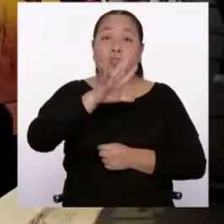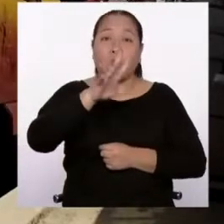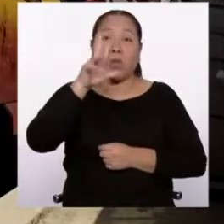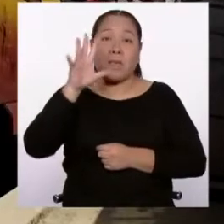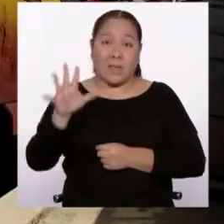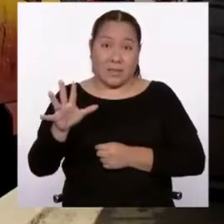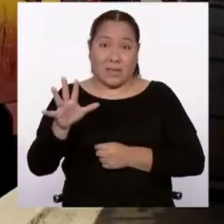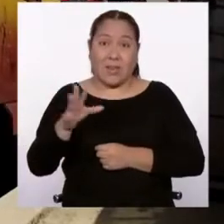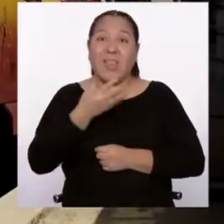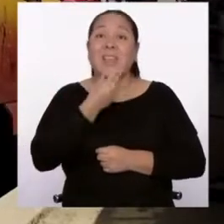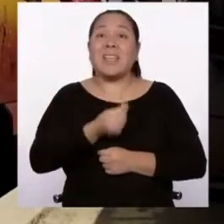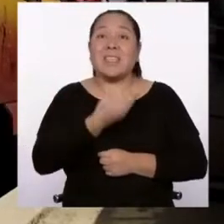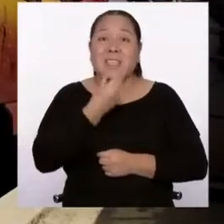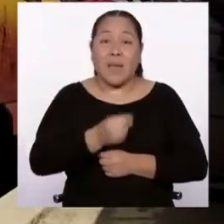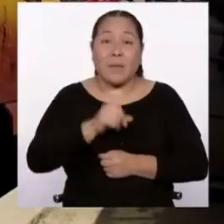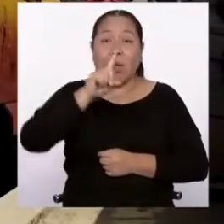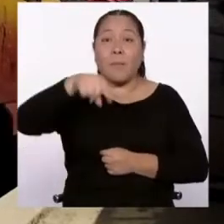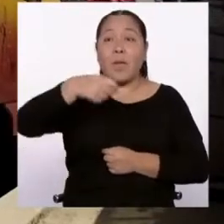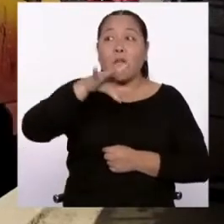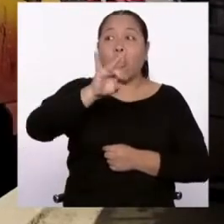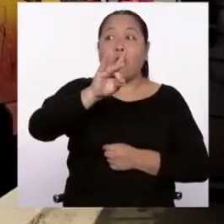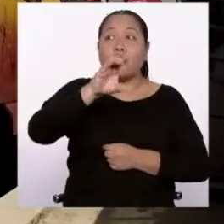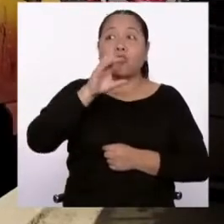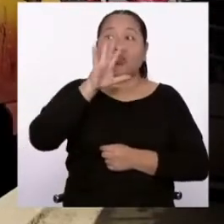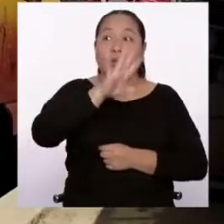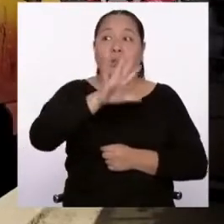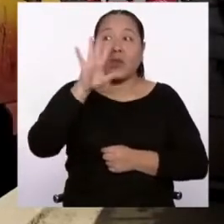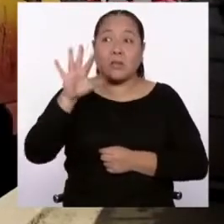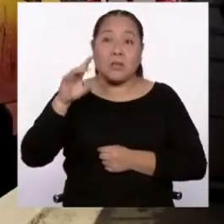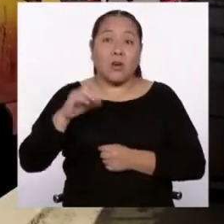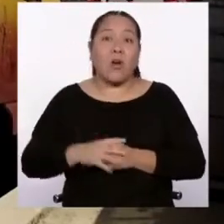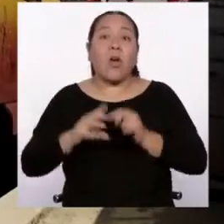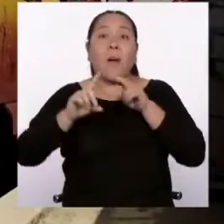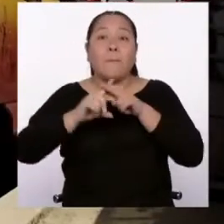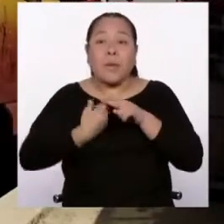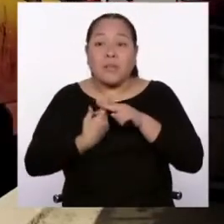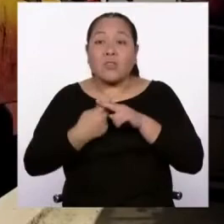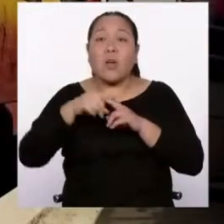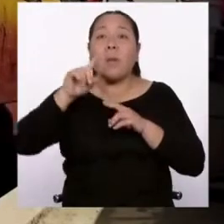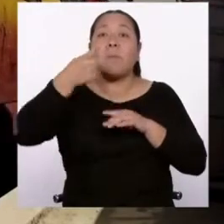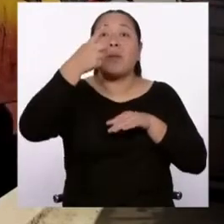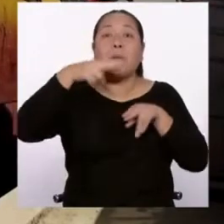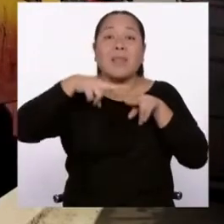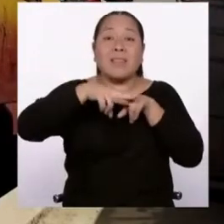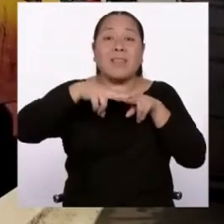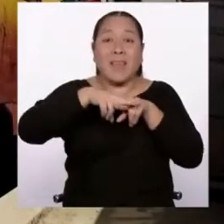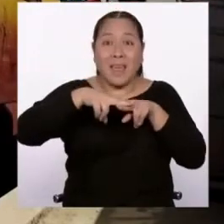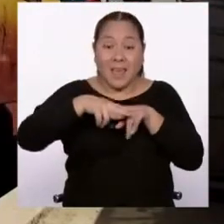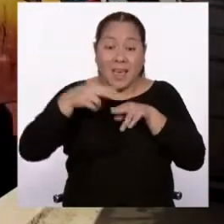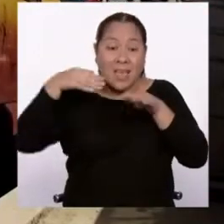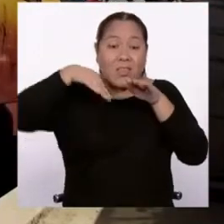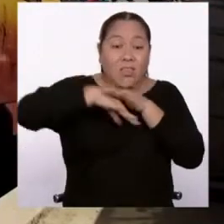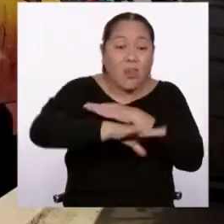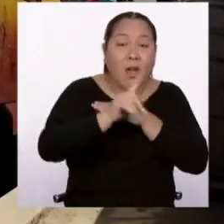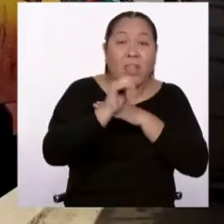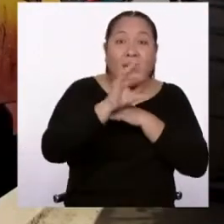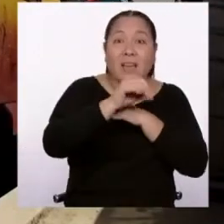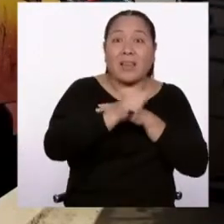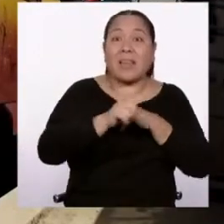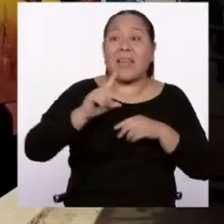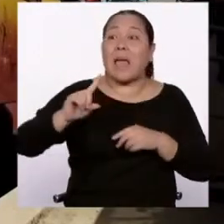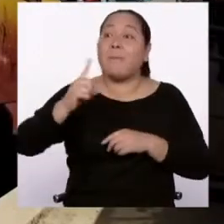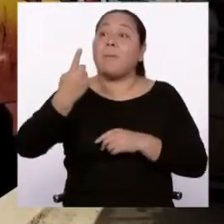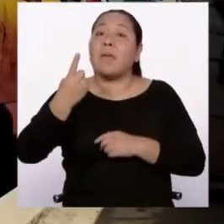1855, en diciembre, de hecho, de 1855, entró el primer tren a Tacna y el 1 de enero del año siguiente,